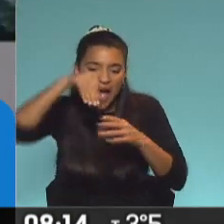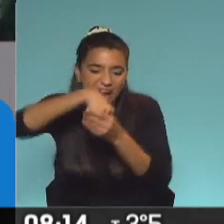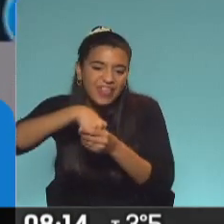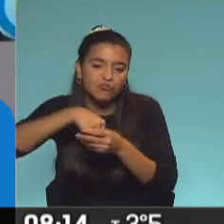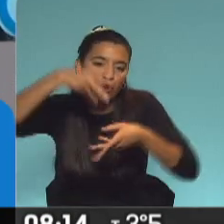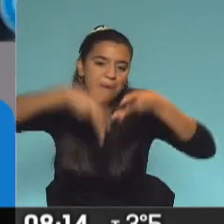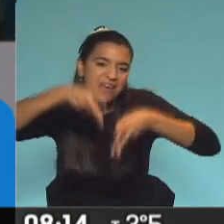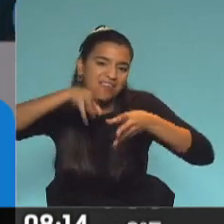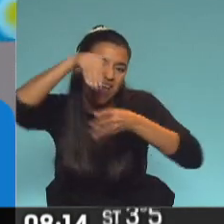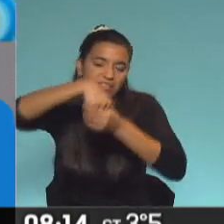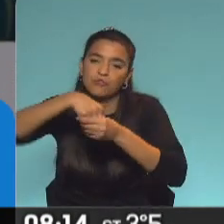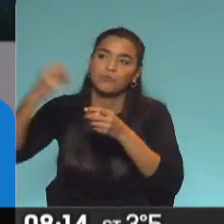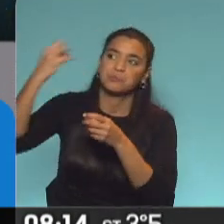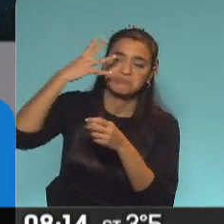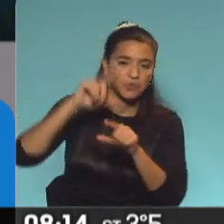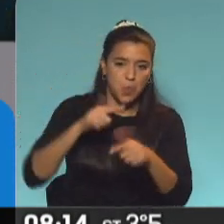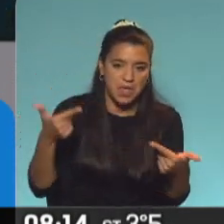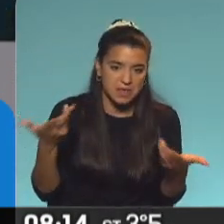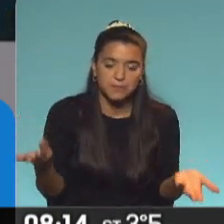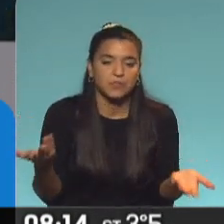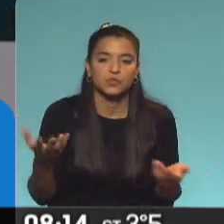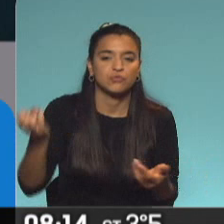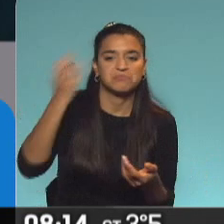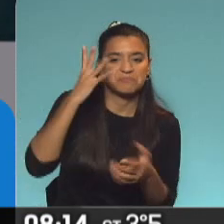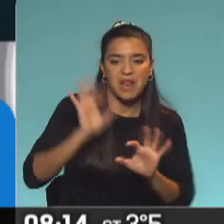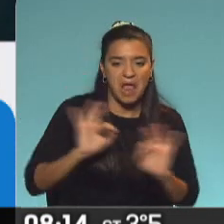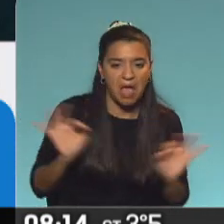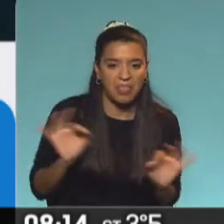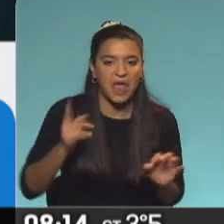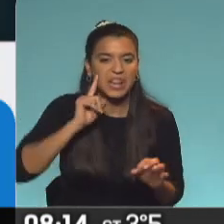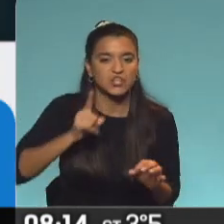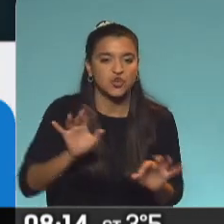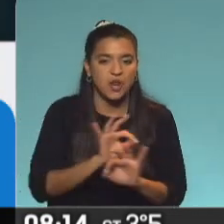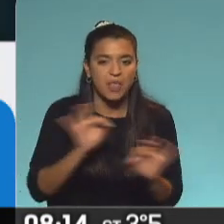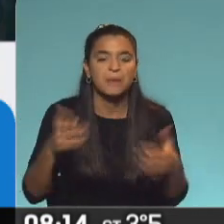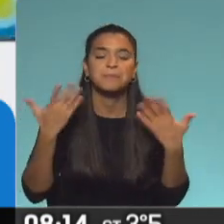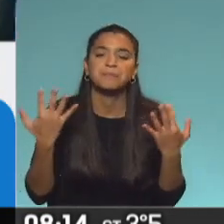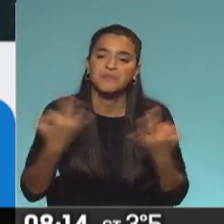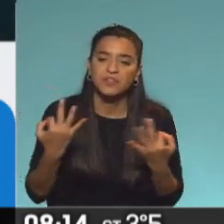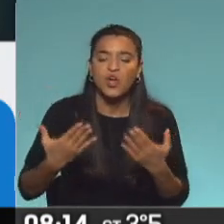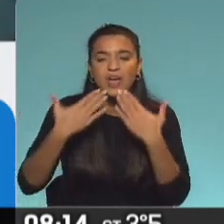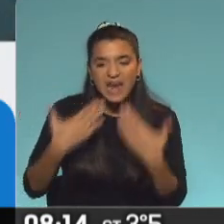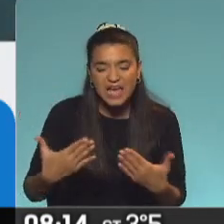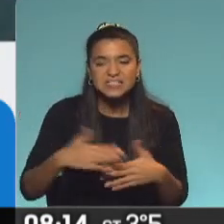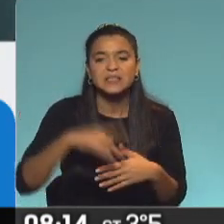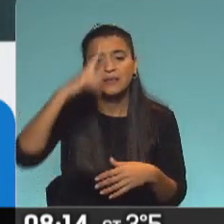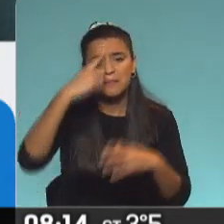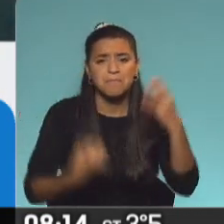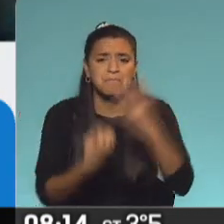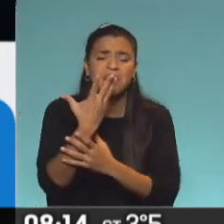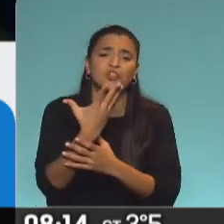de los equipos, no está expuesto a las personas, con lo cual no representa ningún tipo de riesgo. Perfecto, entonces gracias Claudio. Y bueno, un